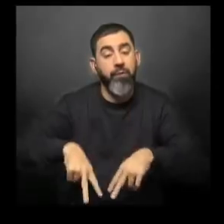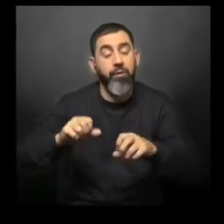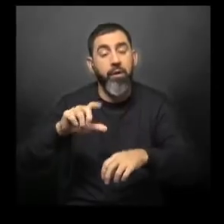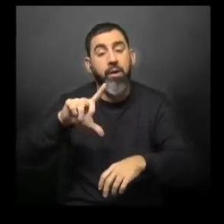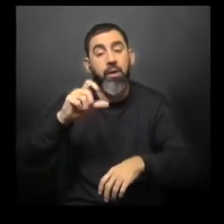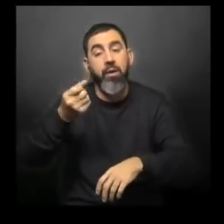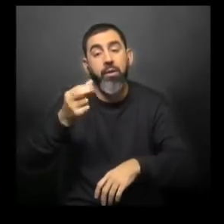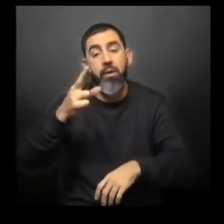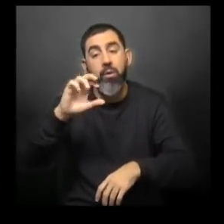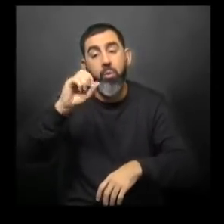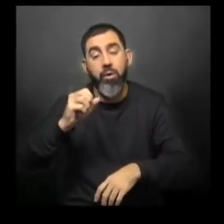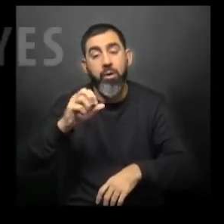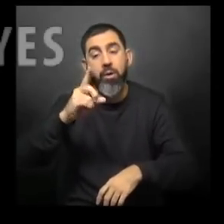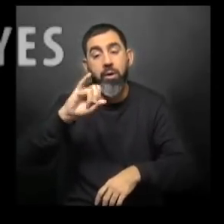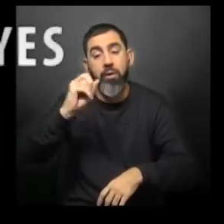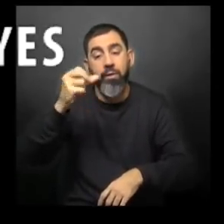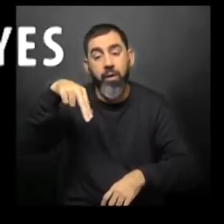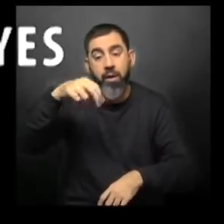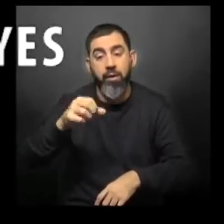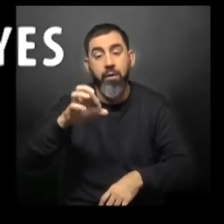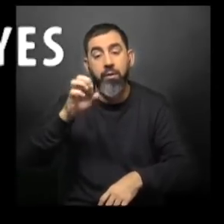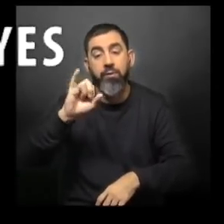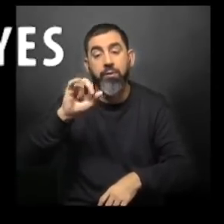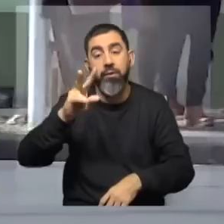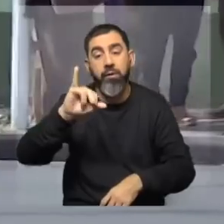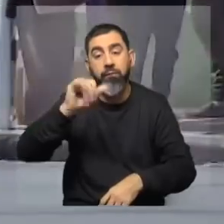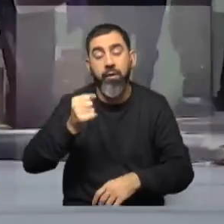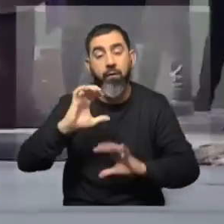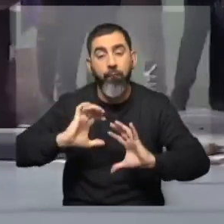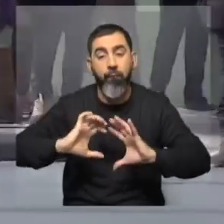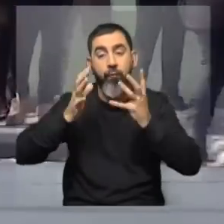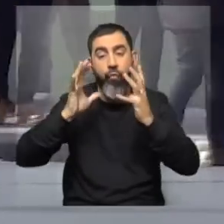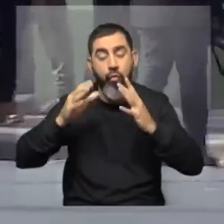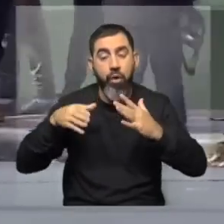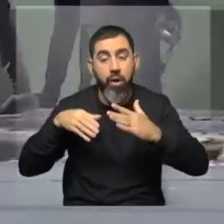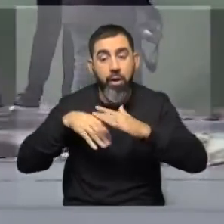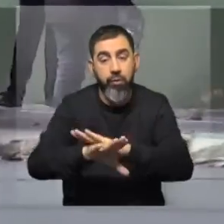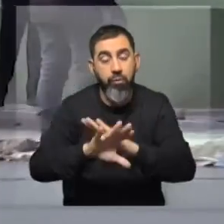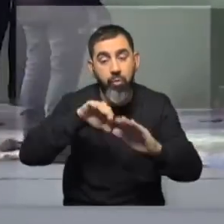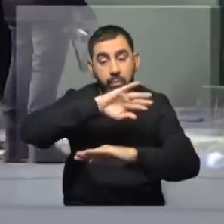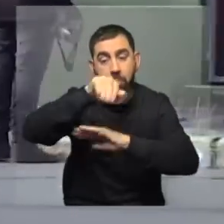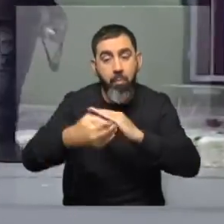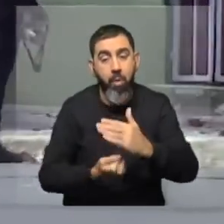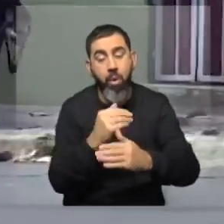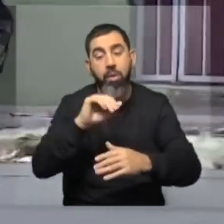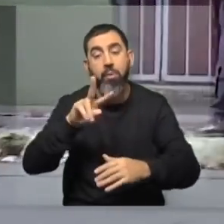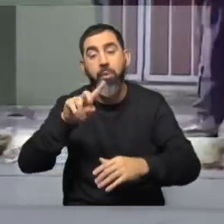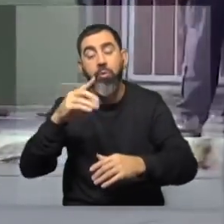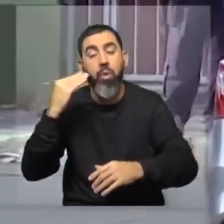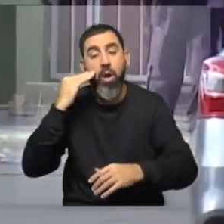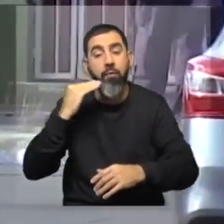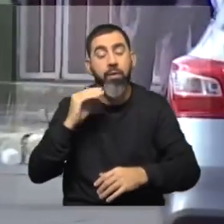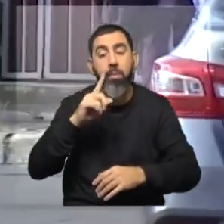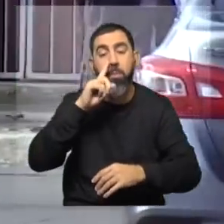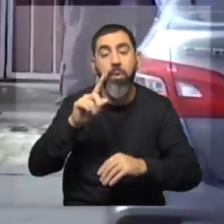joven es Laura Rayo Diana vaidanic y Silvia Reyes durante el violento operativo realizado en la madrugada del 21 de abril